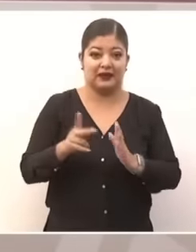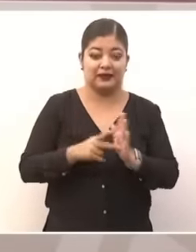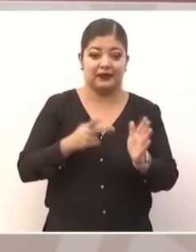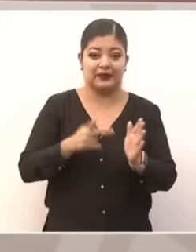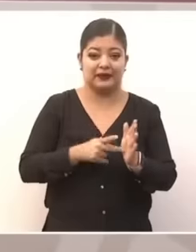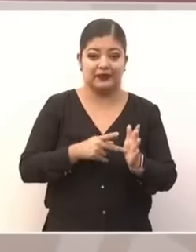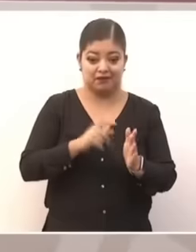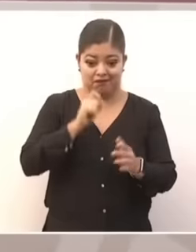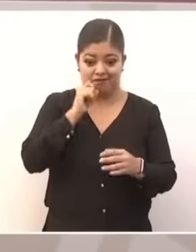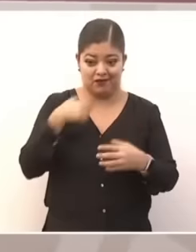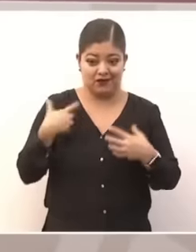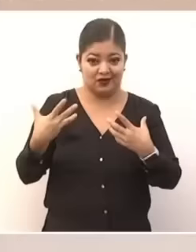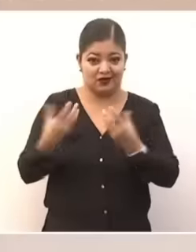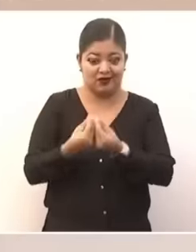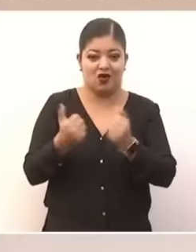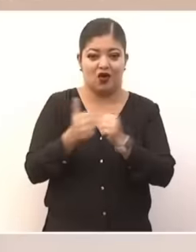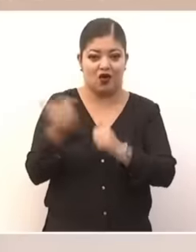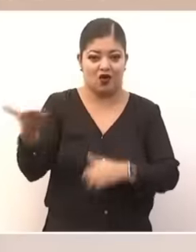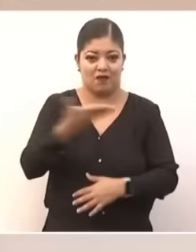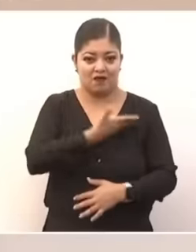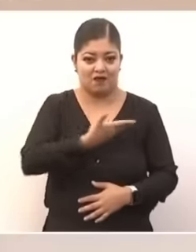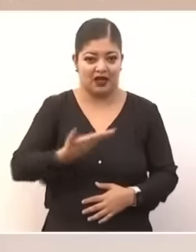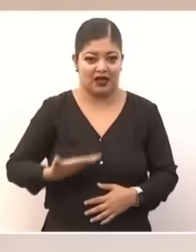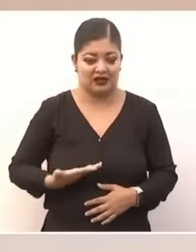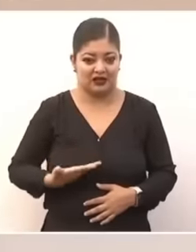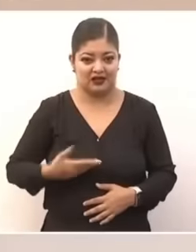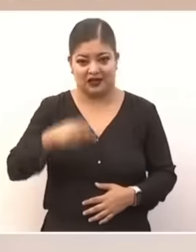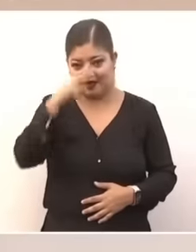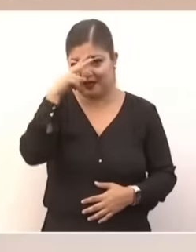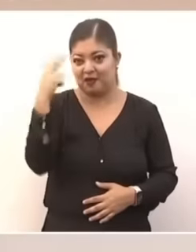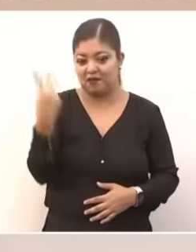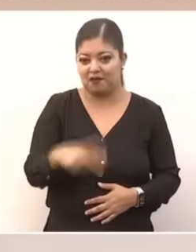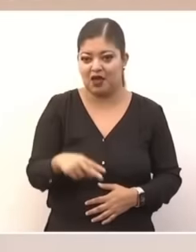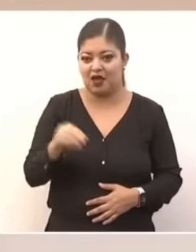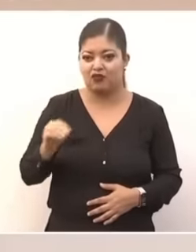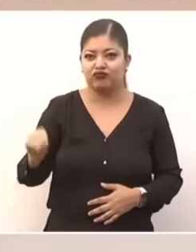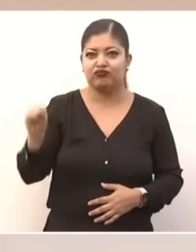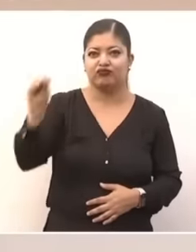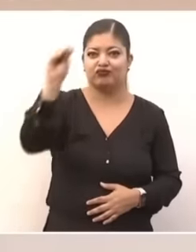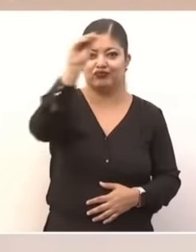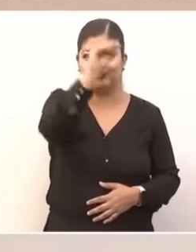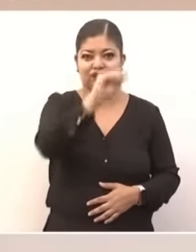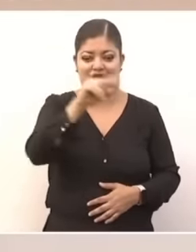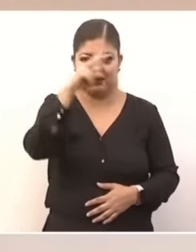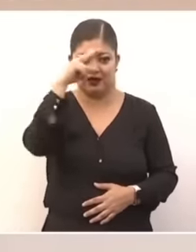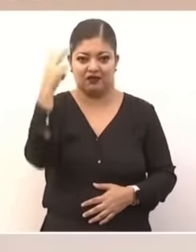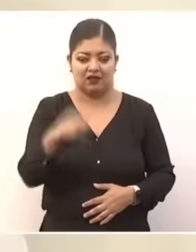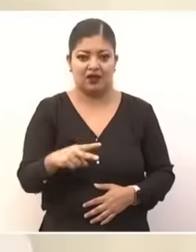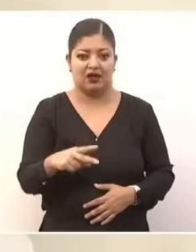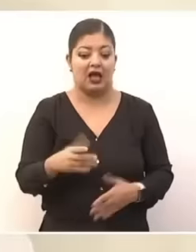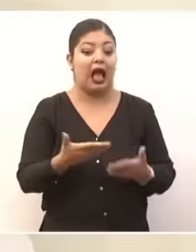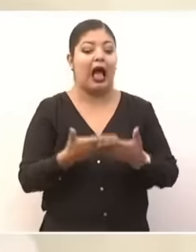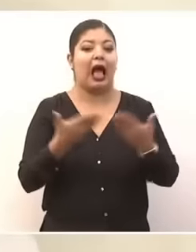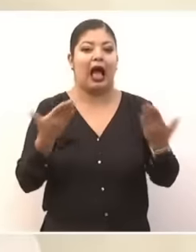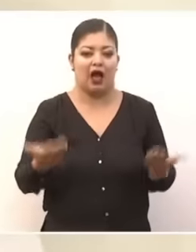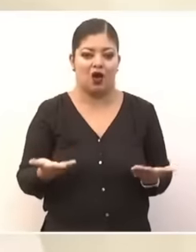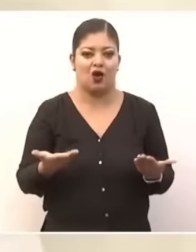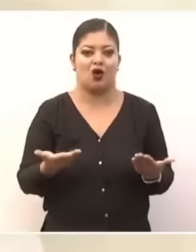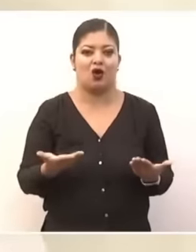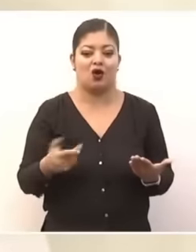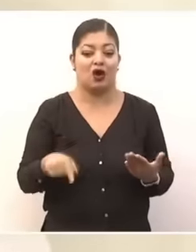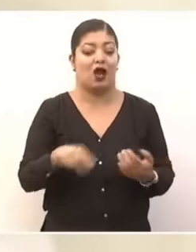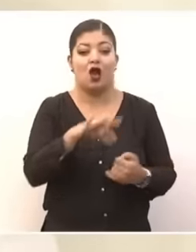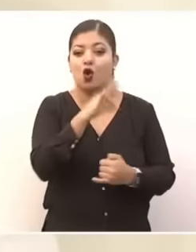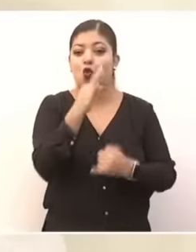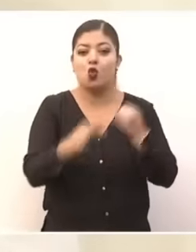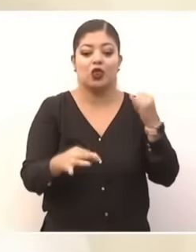salimos con el presidente de la República a recorrer todo el país. Ya ahora estamos en la